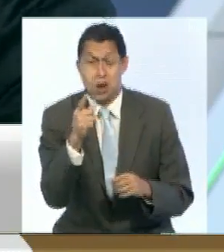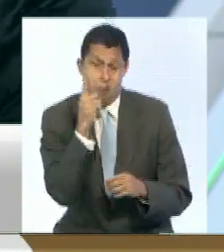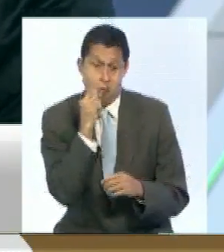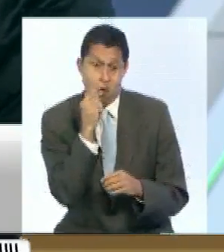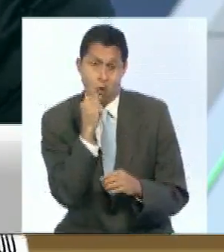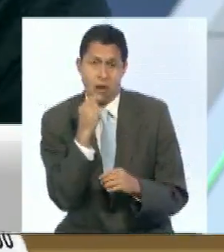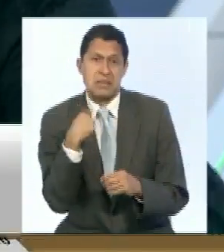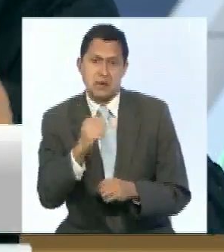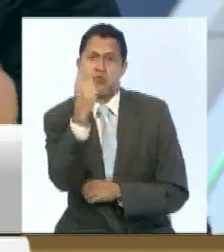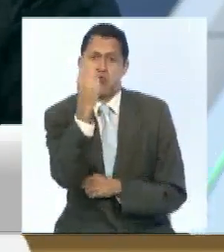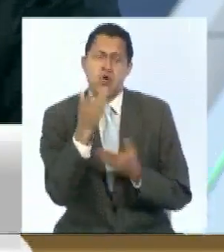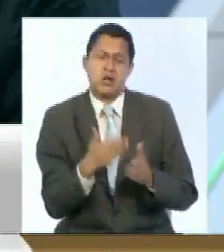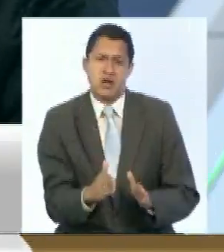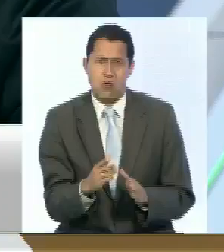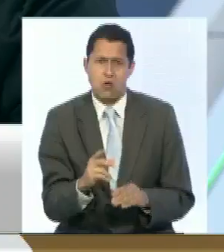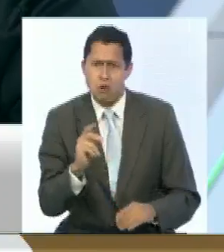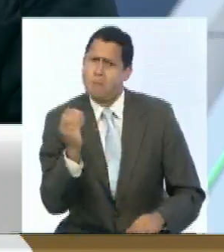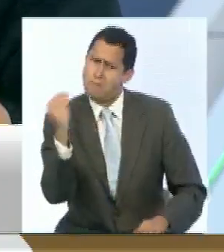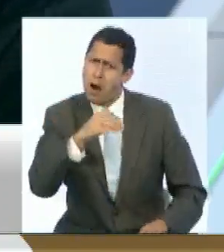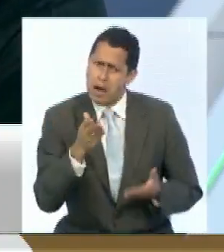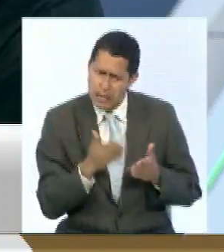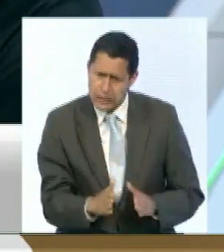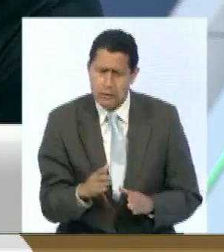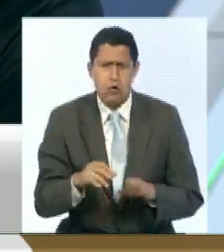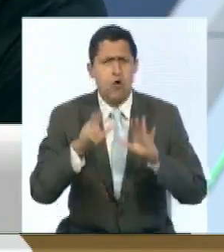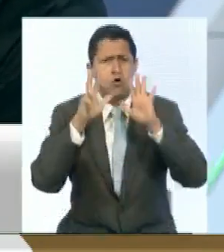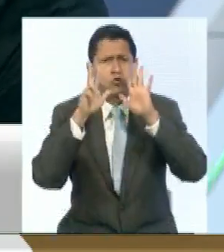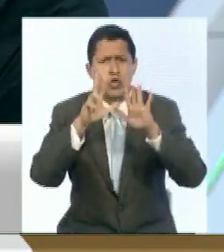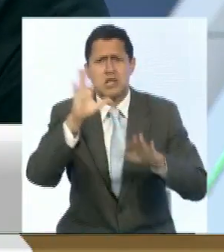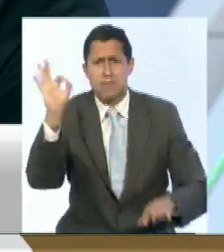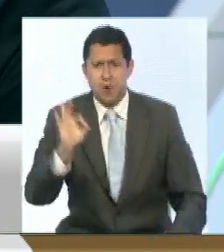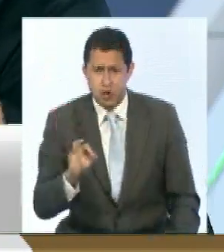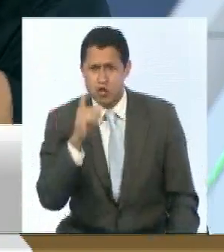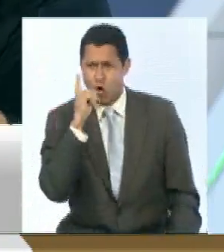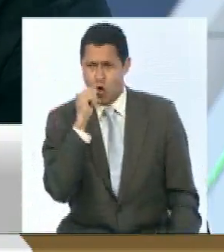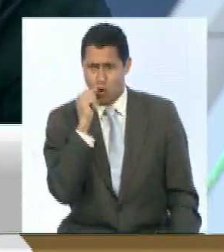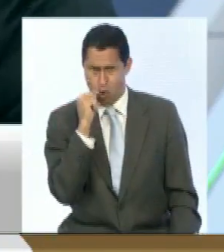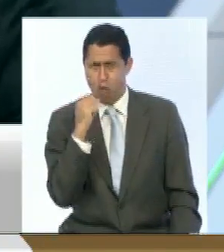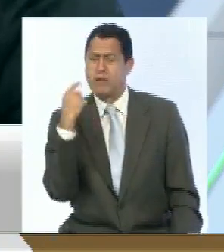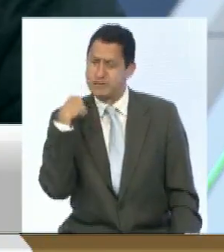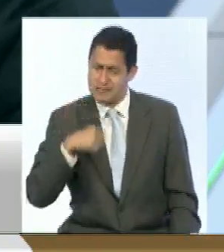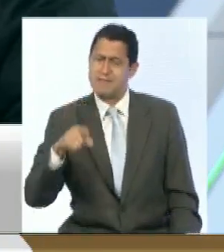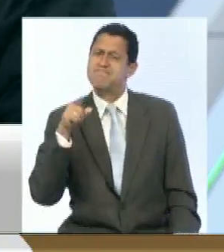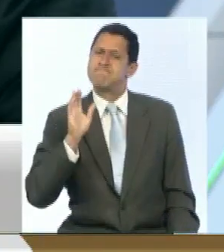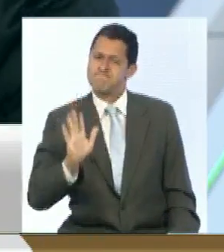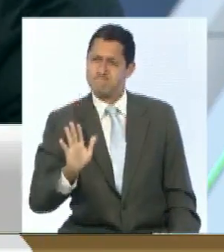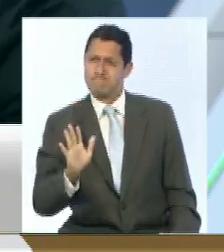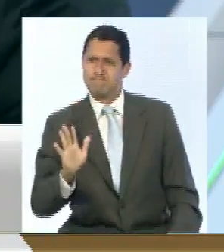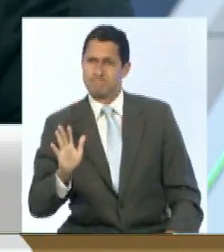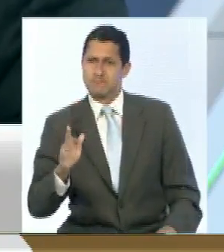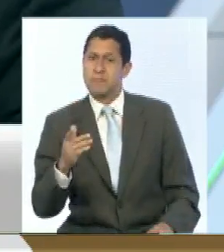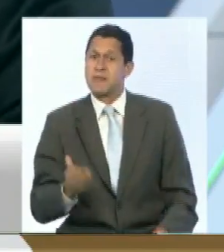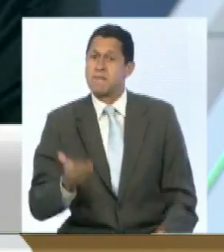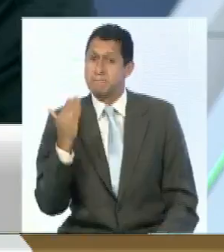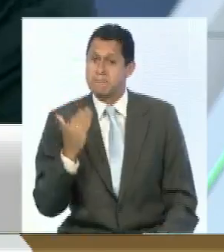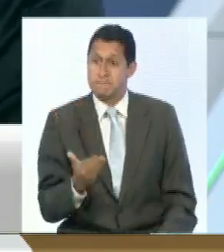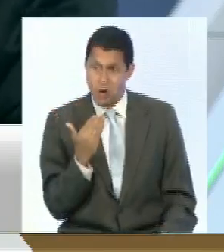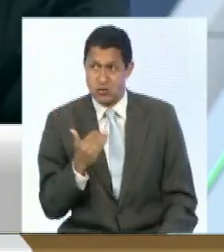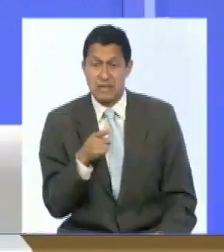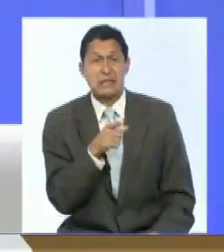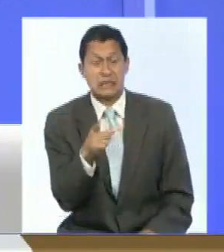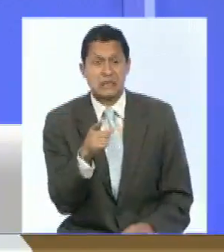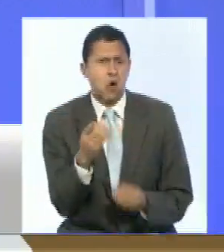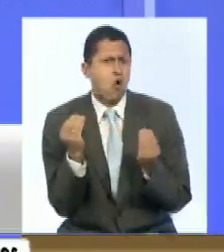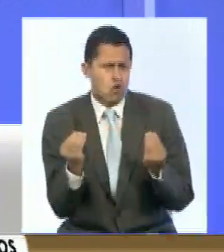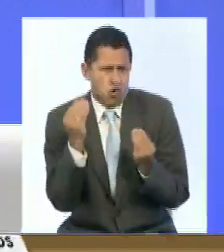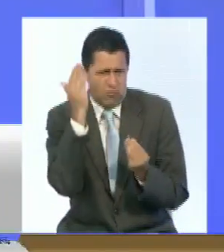ya tiene un hijo y quiere tener el segundo y el 80% de estos hombres tienen varicoceles por eso que es tan importante teórico sale como se